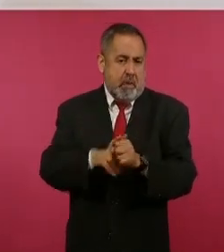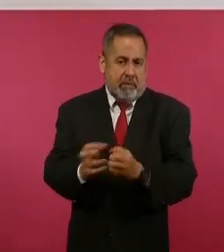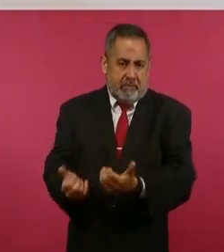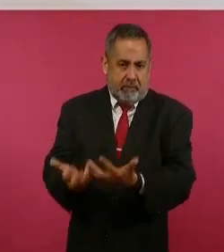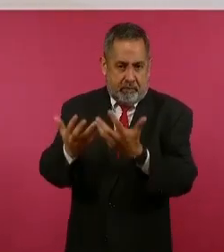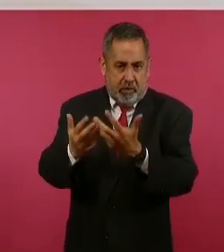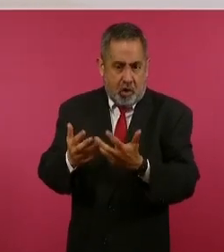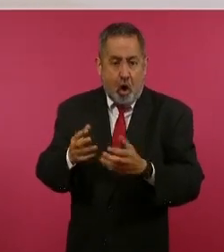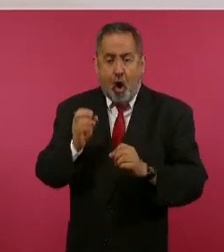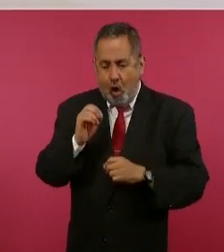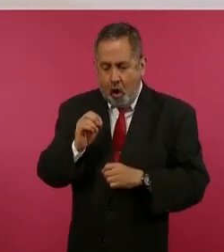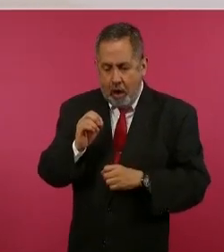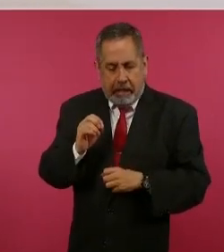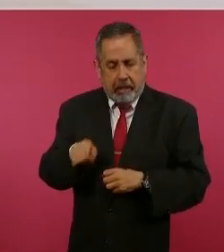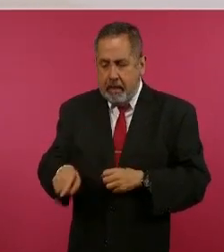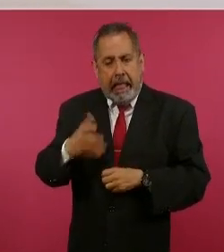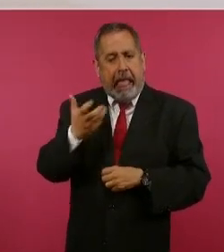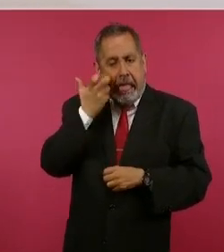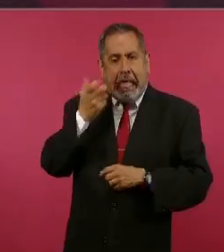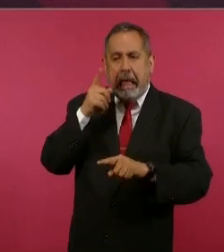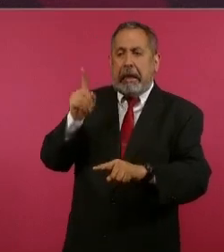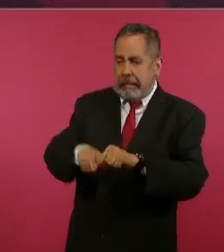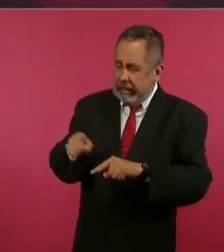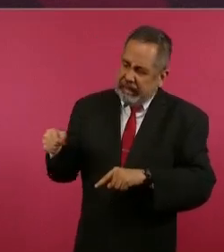pueden ver si se está provocando.